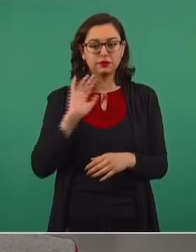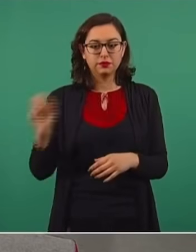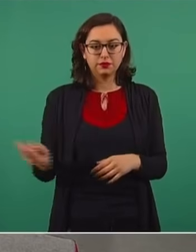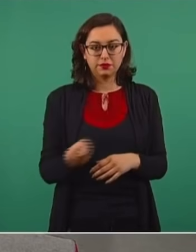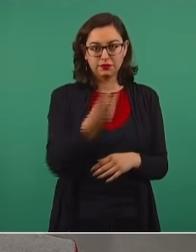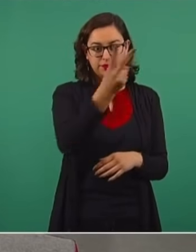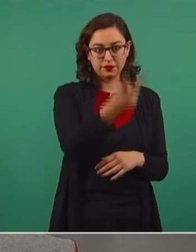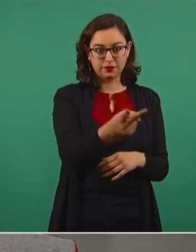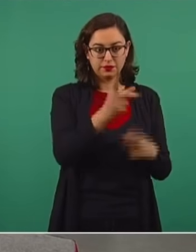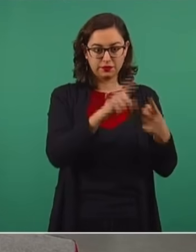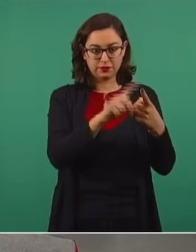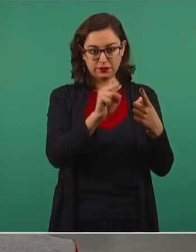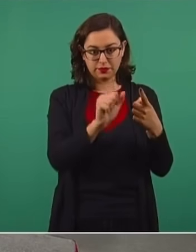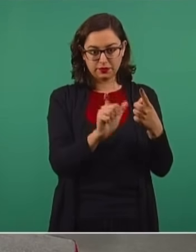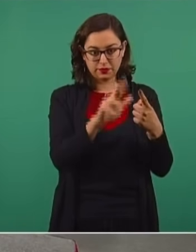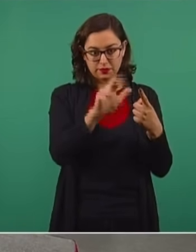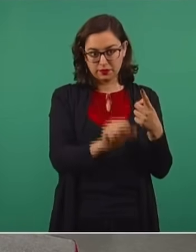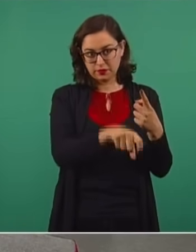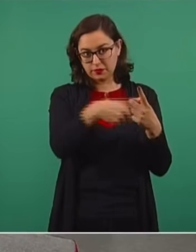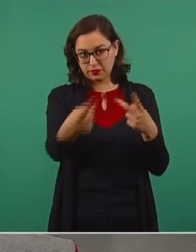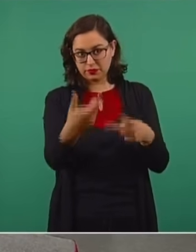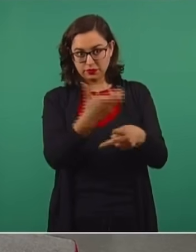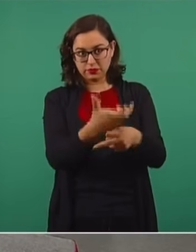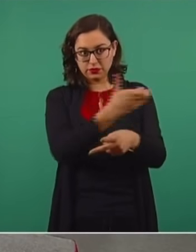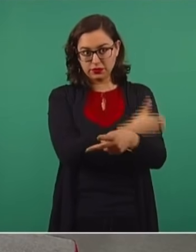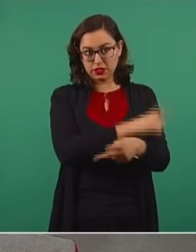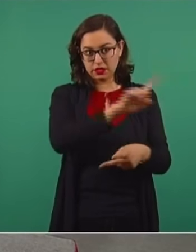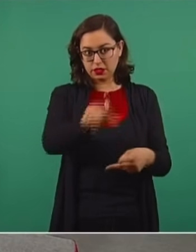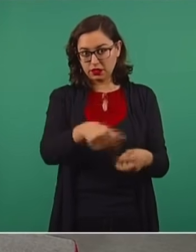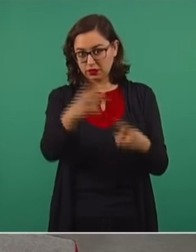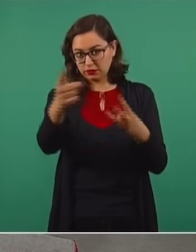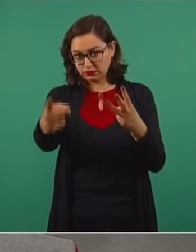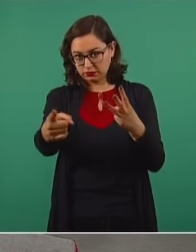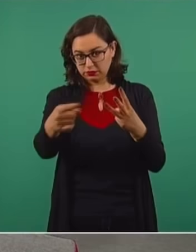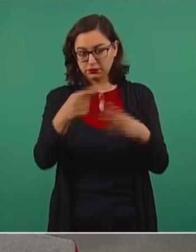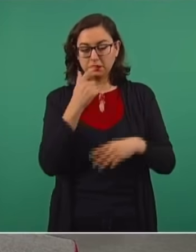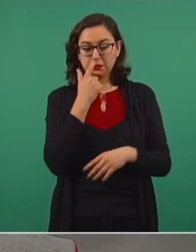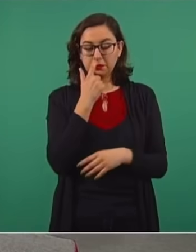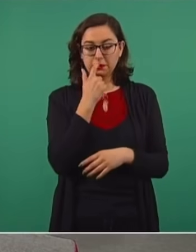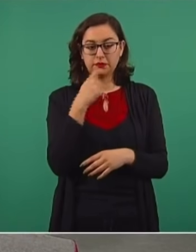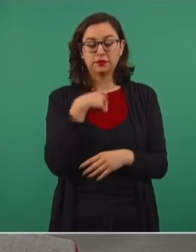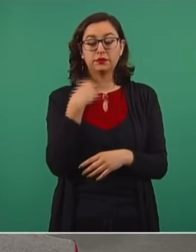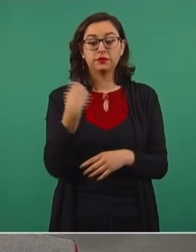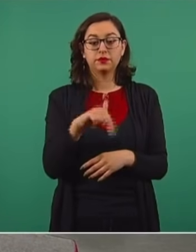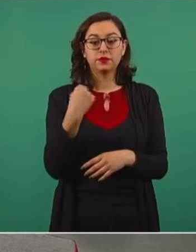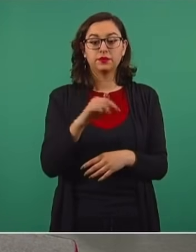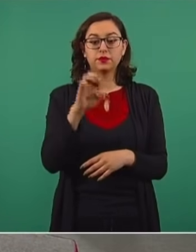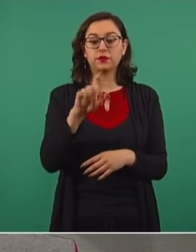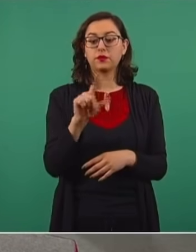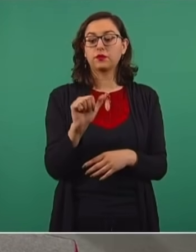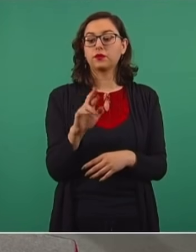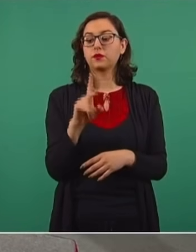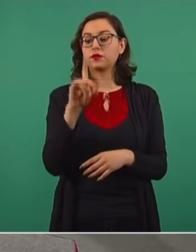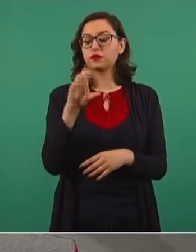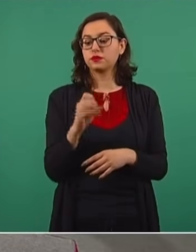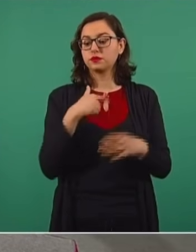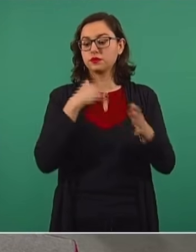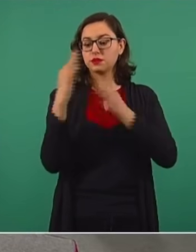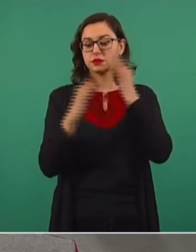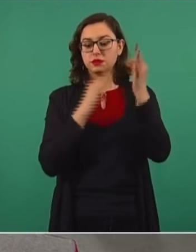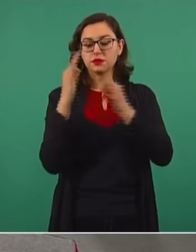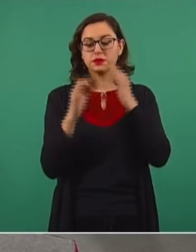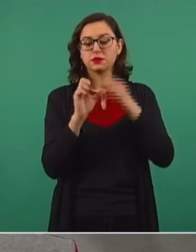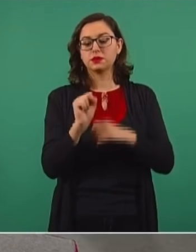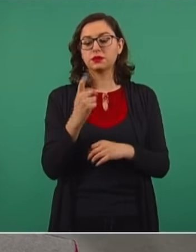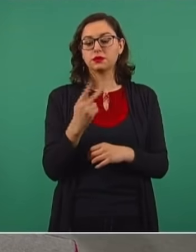sara y la compañera buenos días en el 98 eduardo quevedo de canal 14 spr sobre lo que